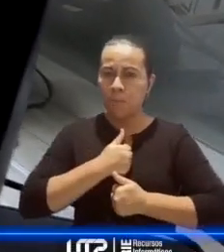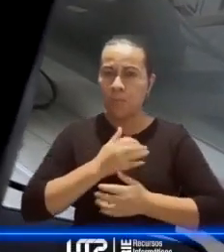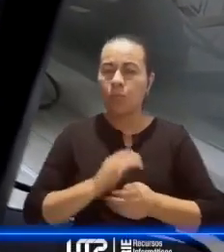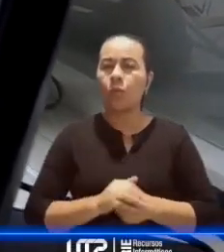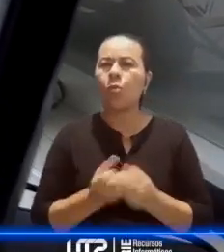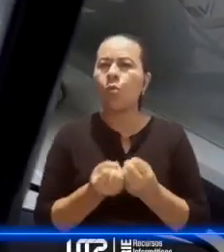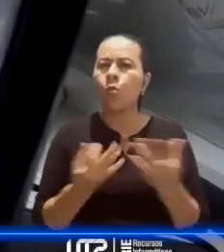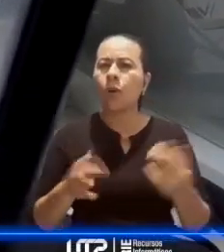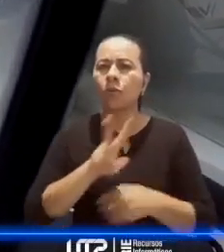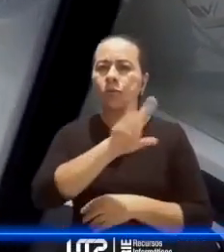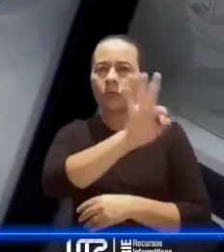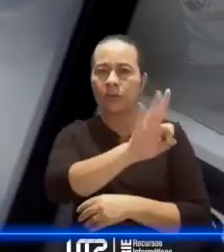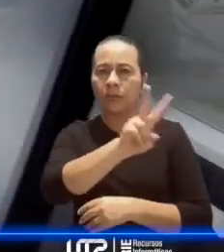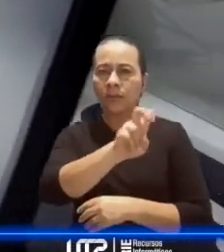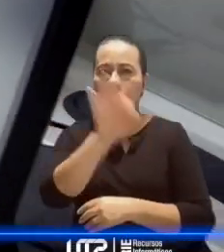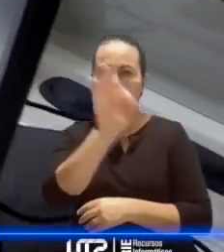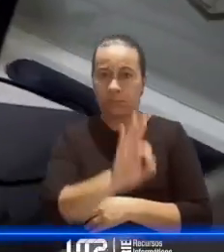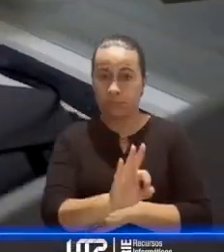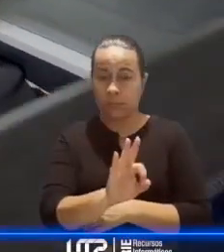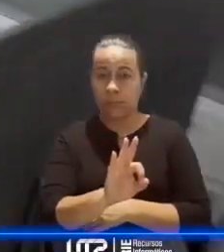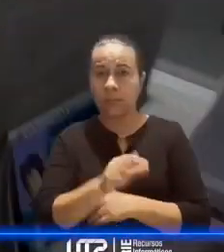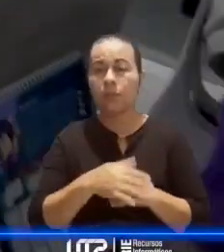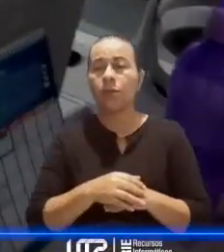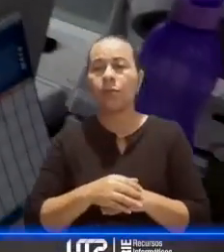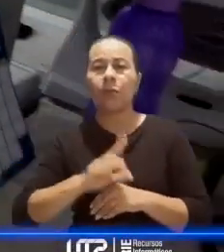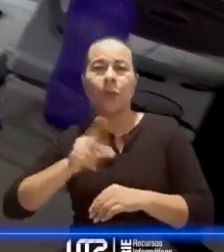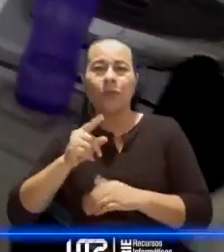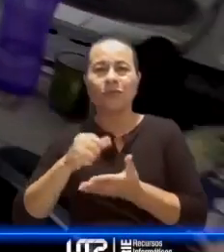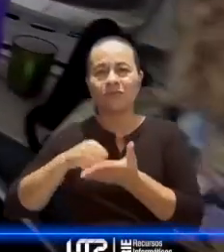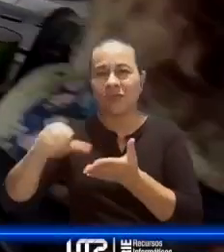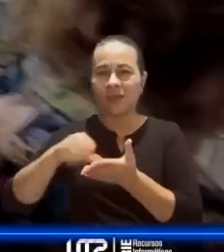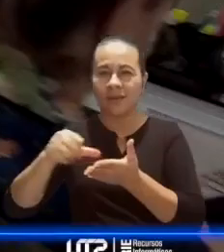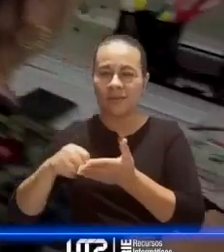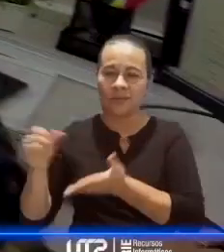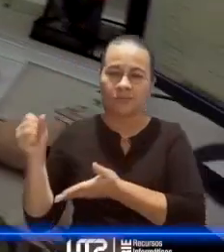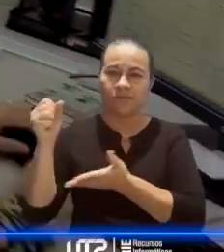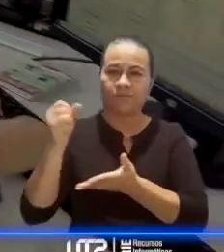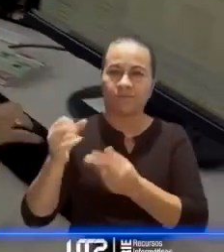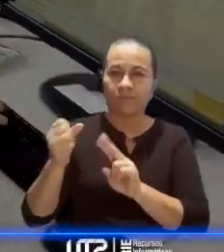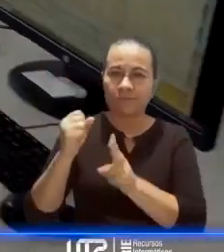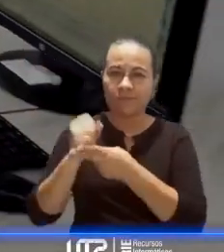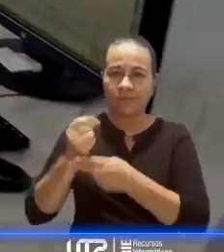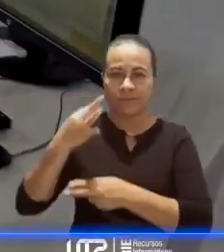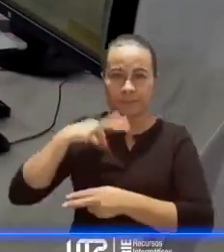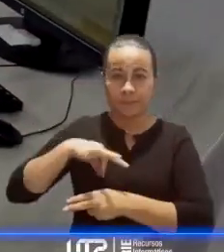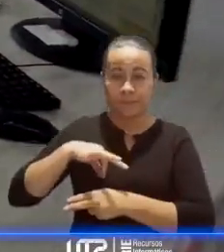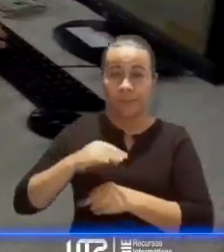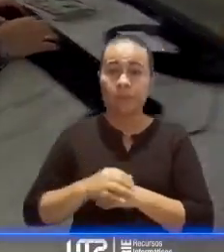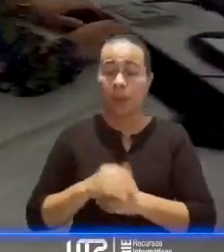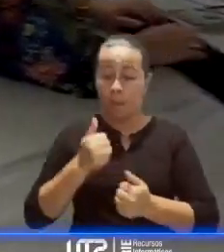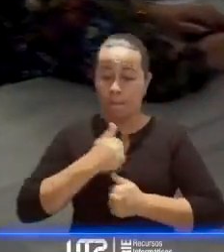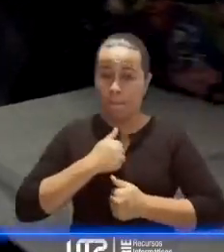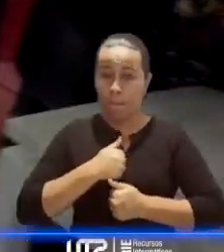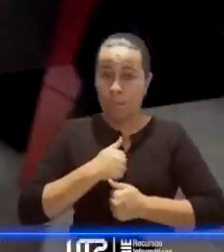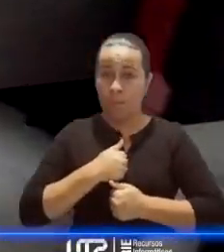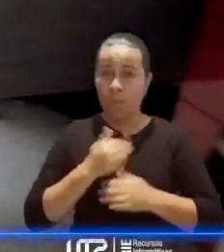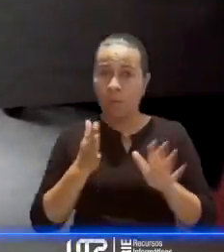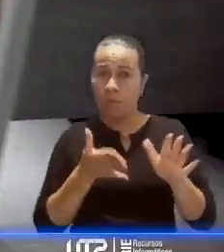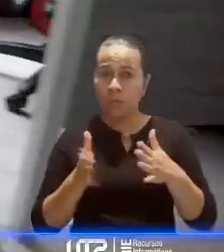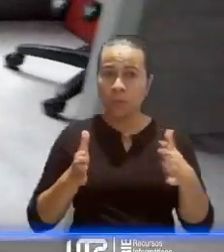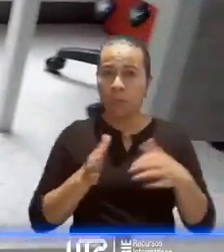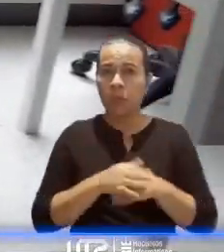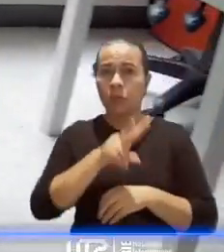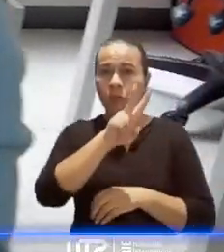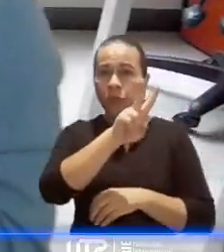los recursos propios participan en un 37% en contraste con la distribución de los gastos de inversión, donde la participación de los